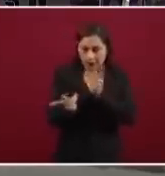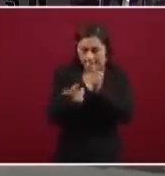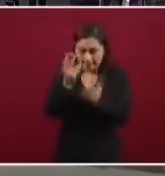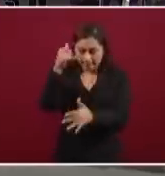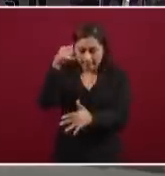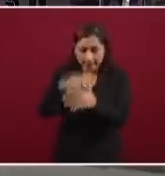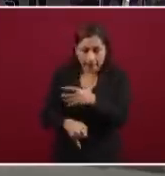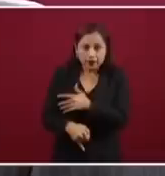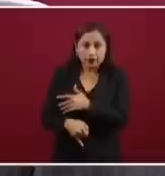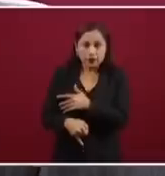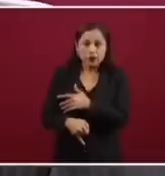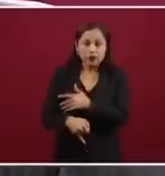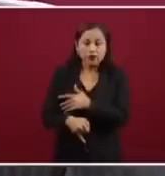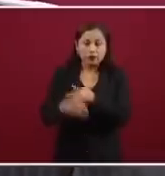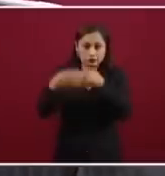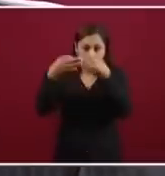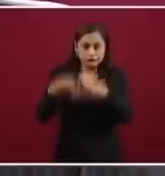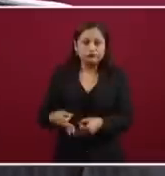aparece que allá